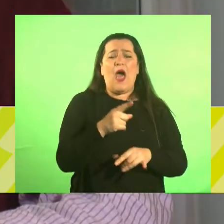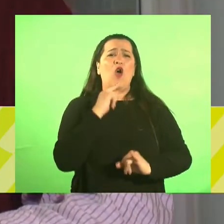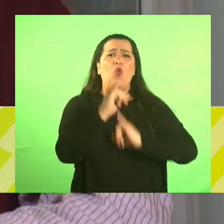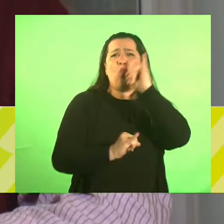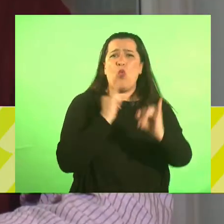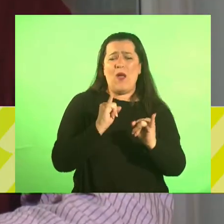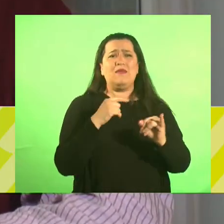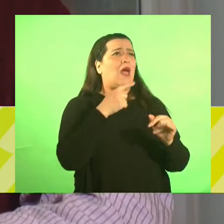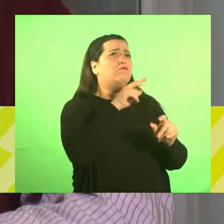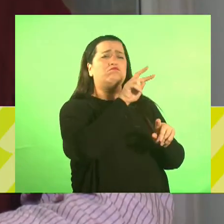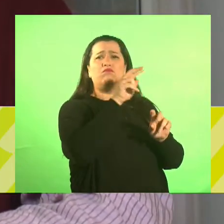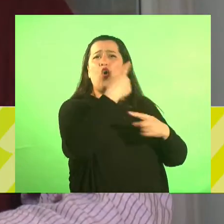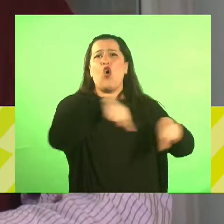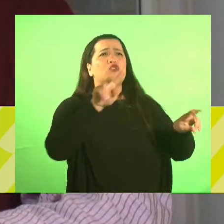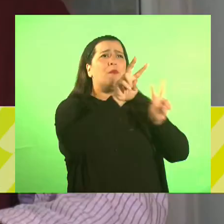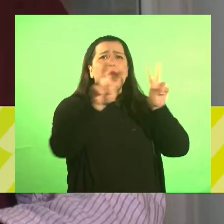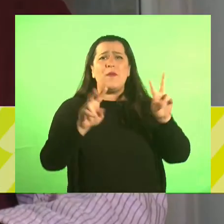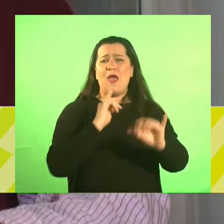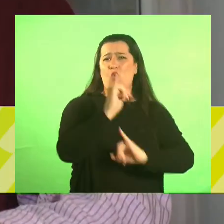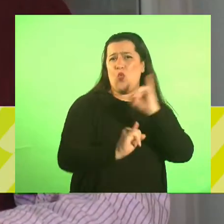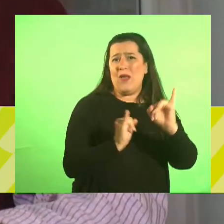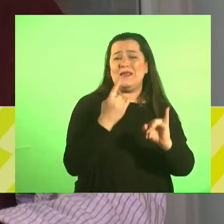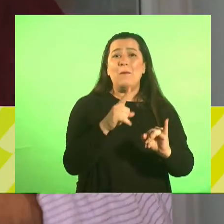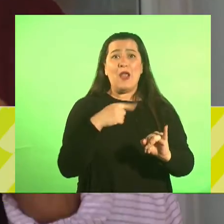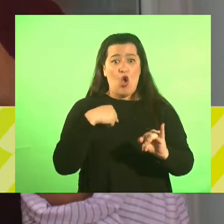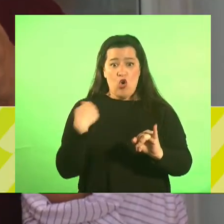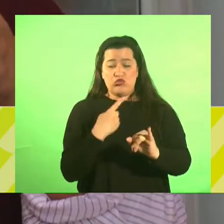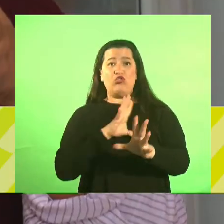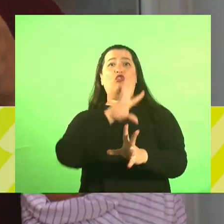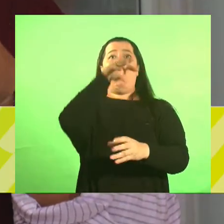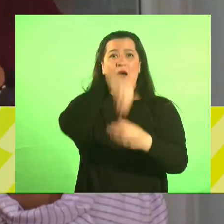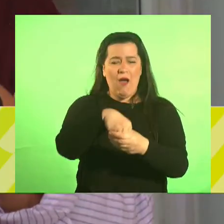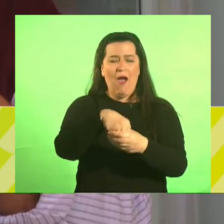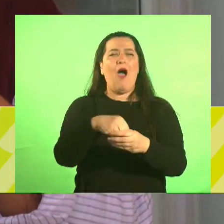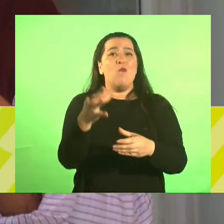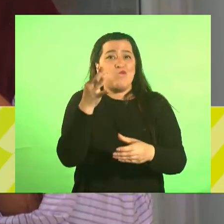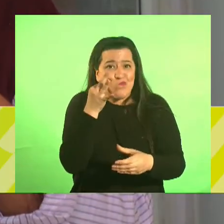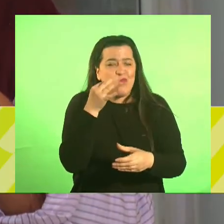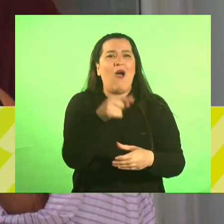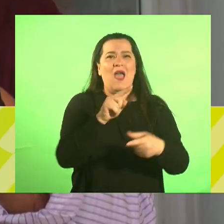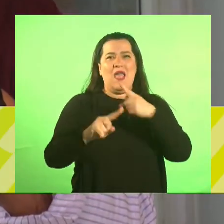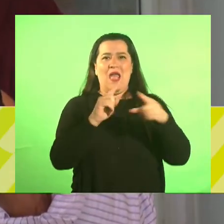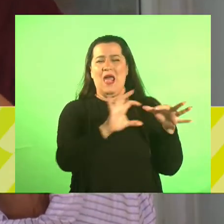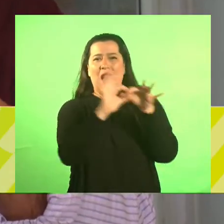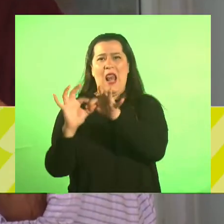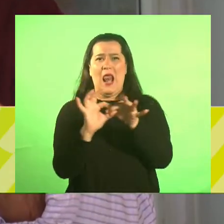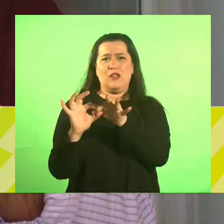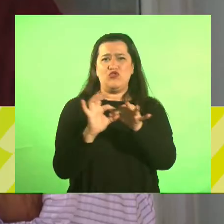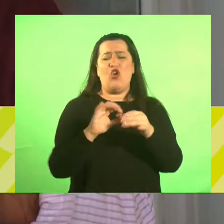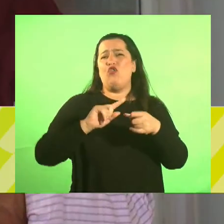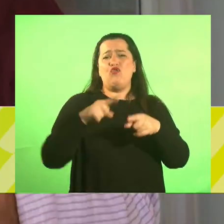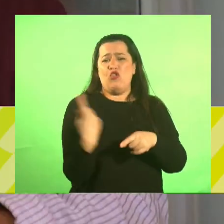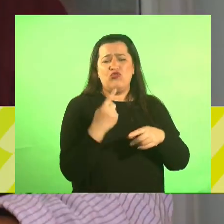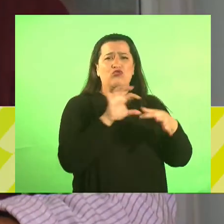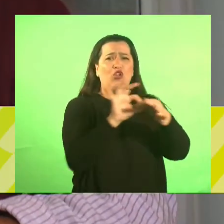las cosas que nos rodean. Pero si somos parte de las cosas que nos rodean, vamos a establecer de que somos una relación. Somos complementarios